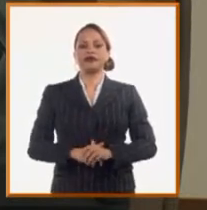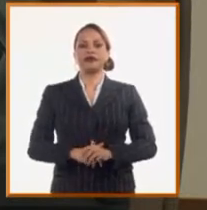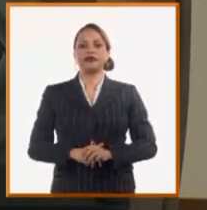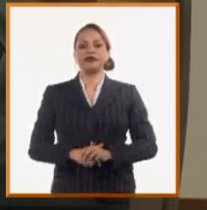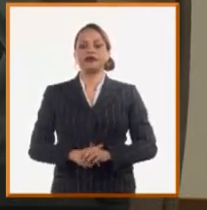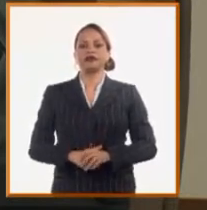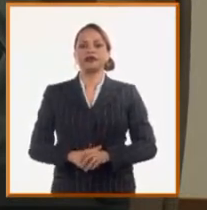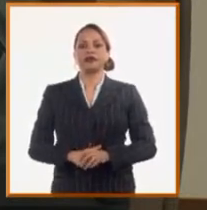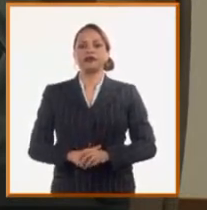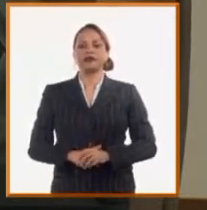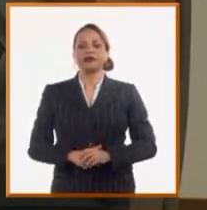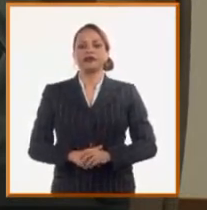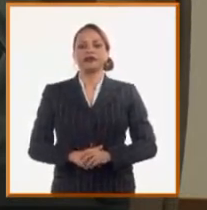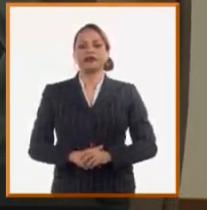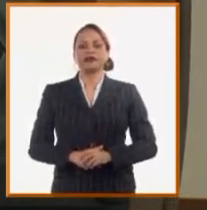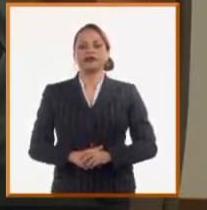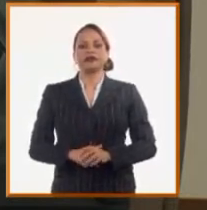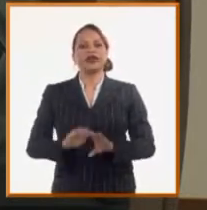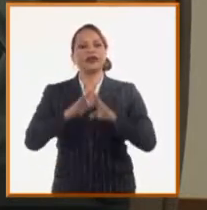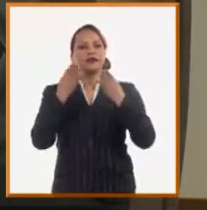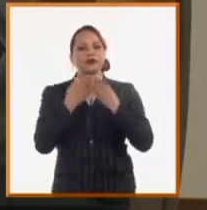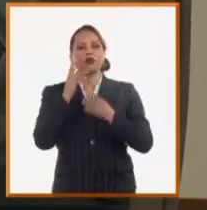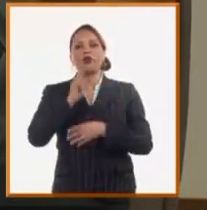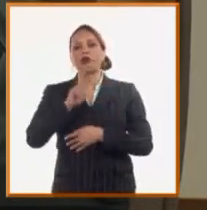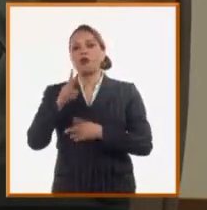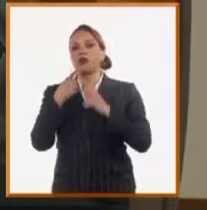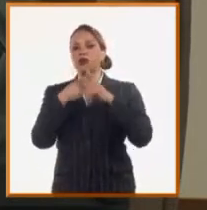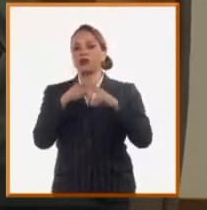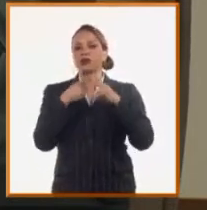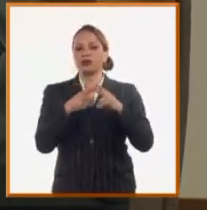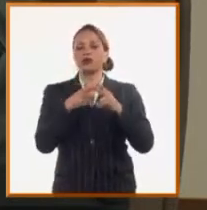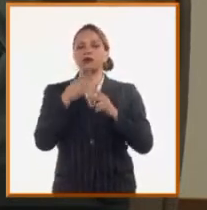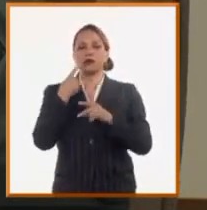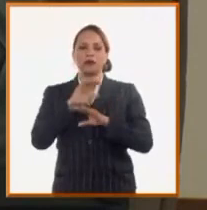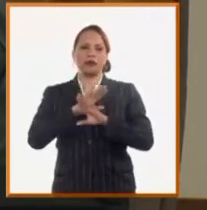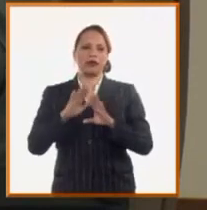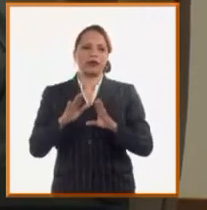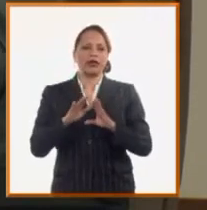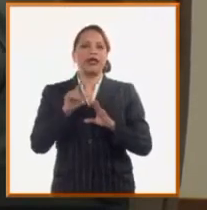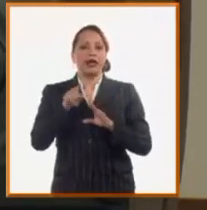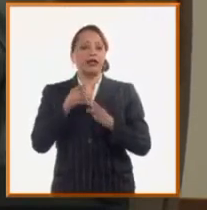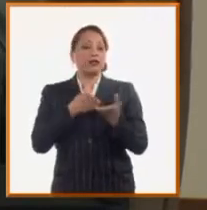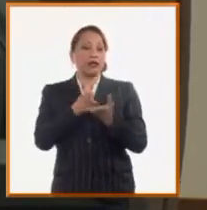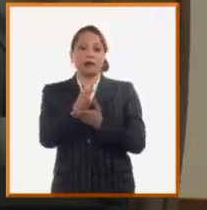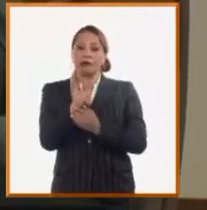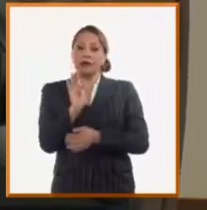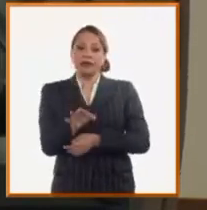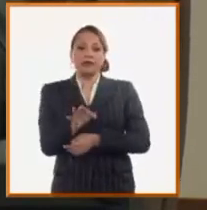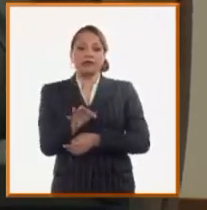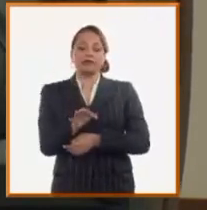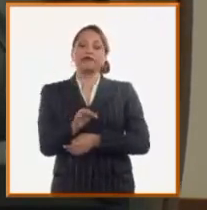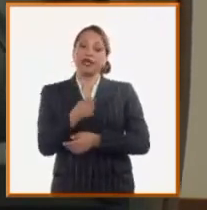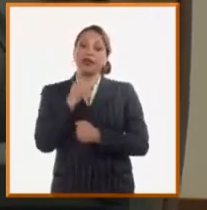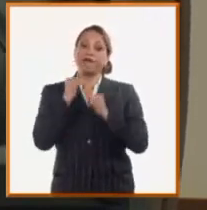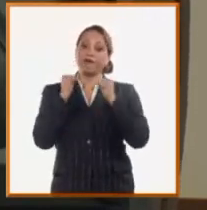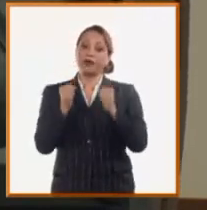Y entre todo vamos a buscar soluciones para encontrar. Y yo creo que ahí está el camino. Es duro, sí es